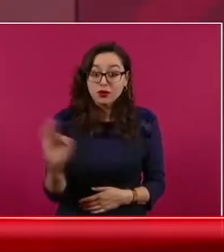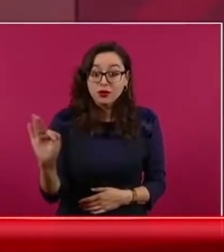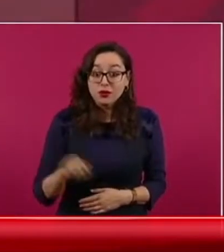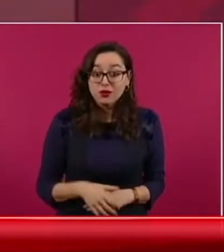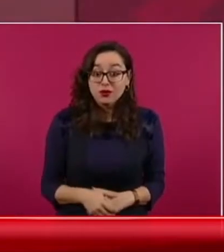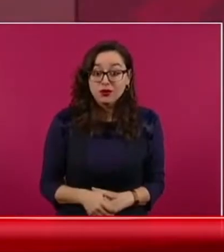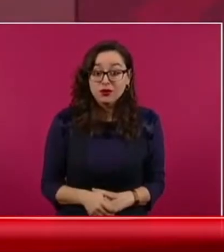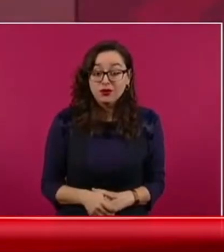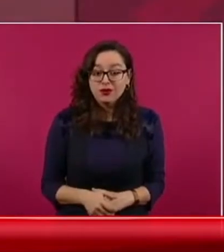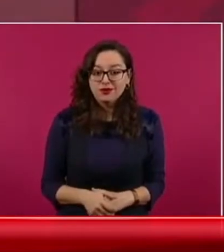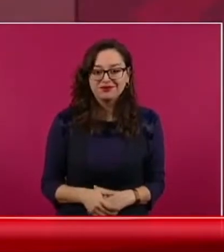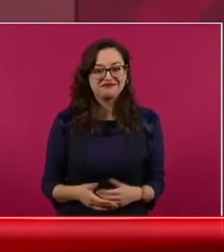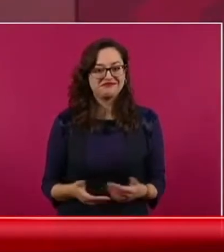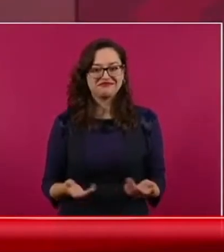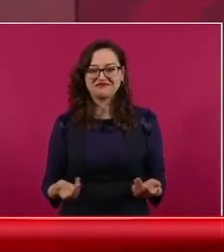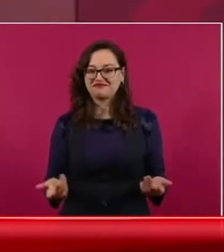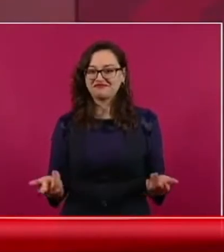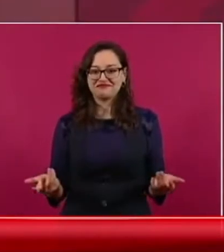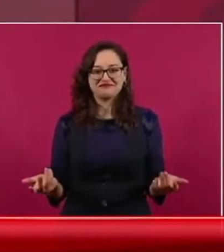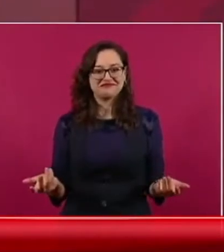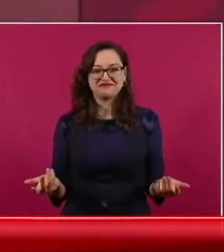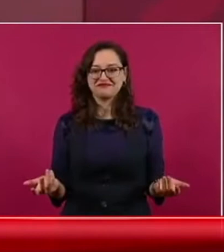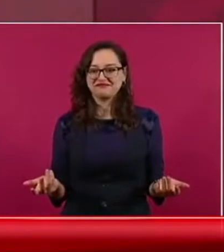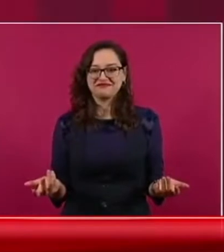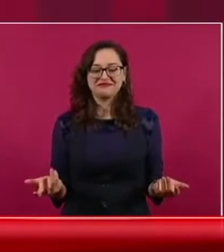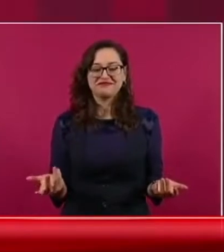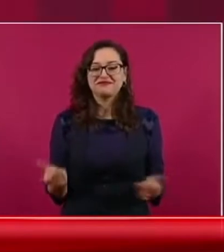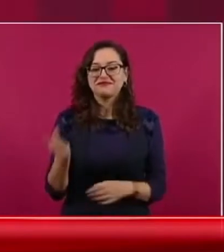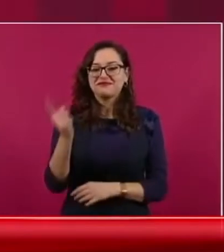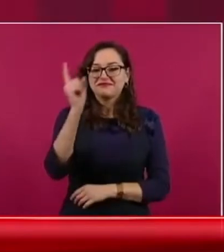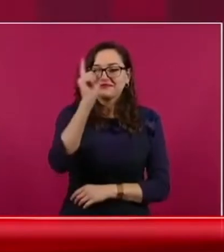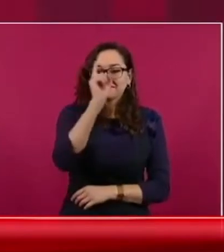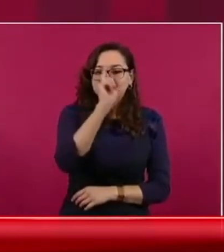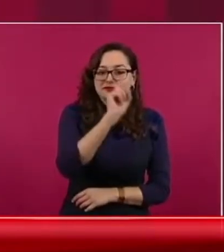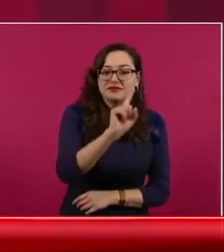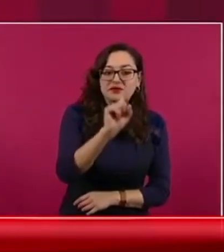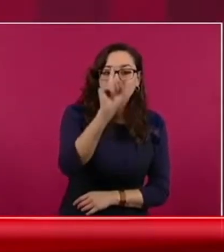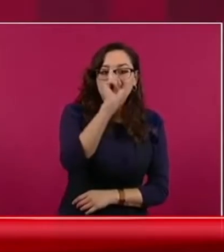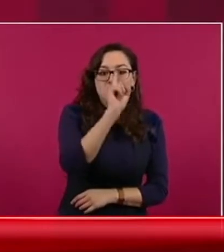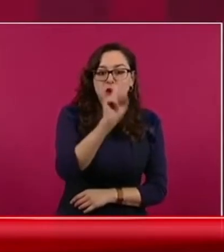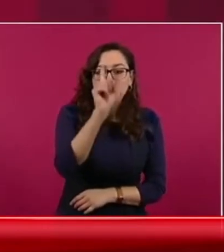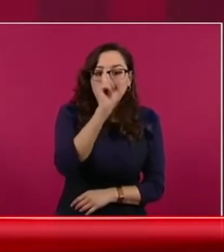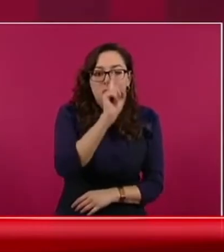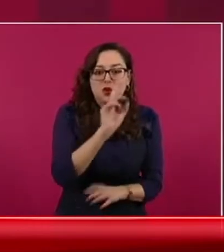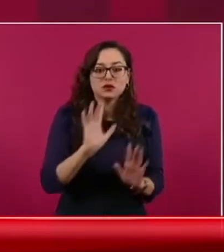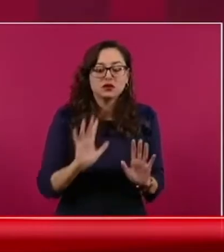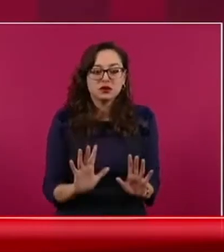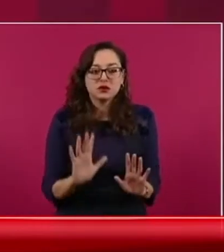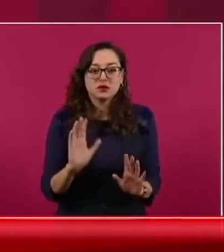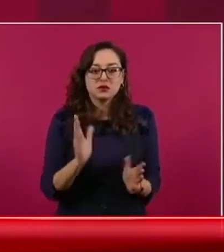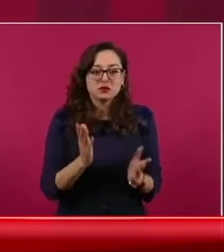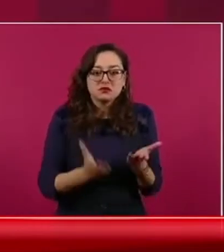y lo único que pedimos es, ya ofrecieron desde hace tiempo,